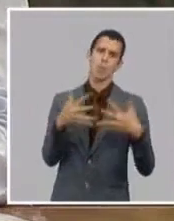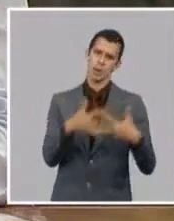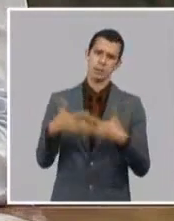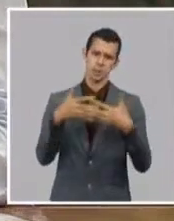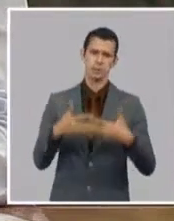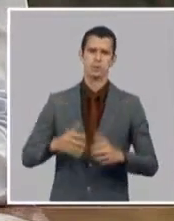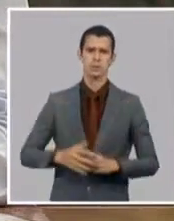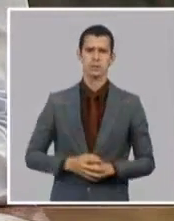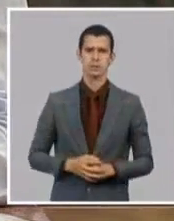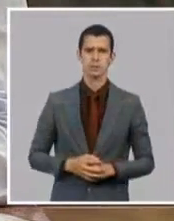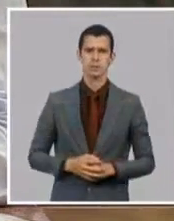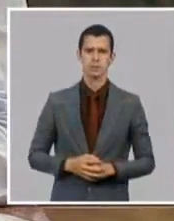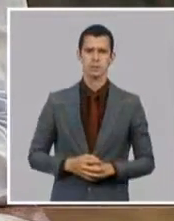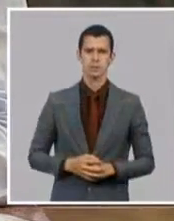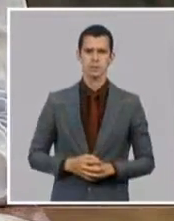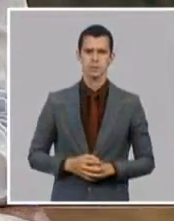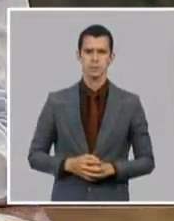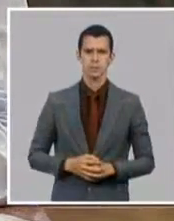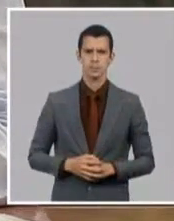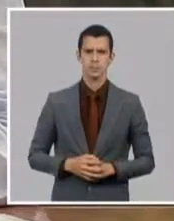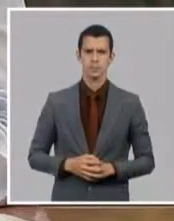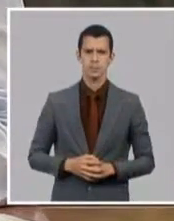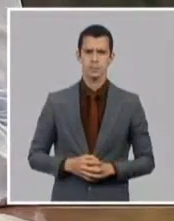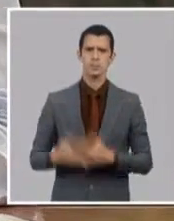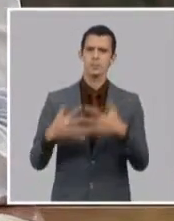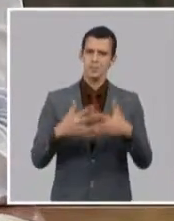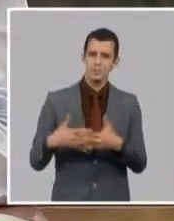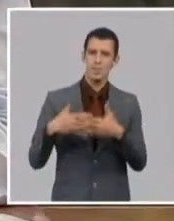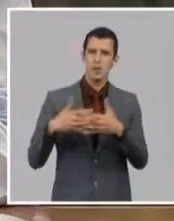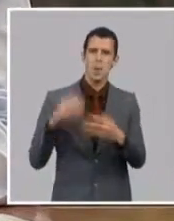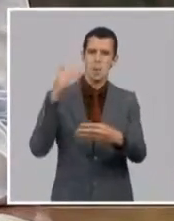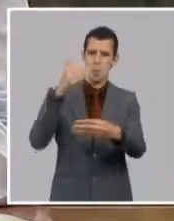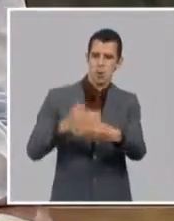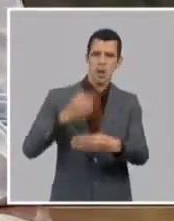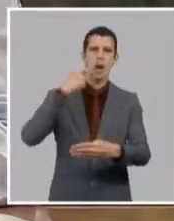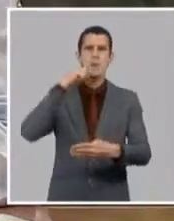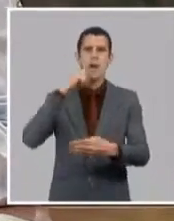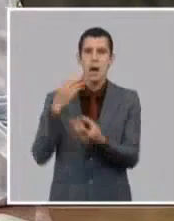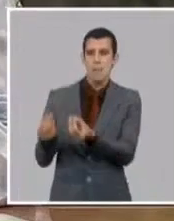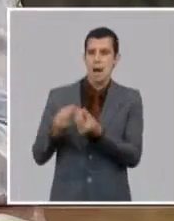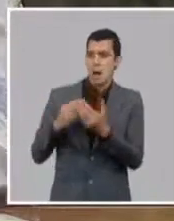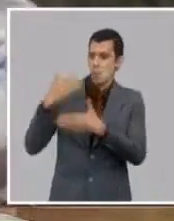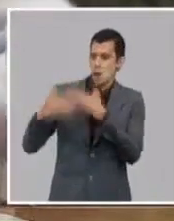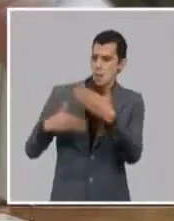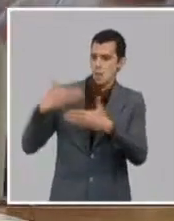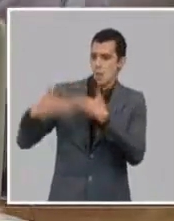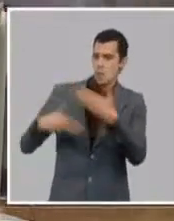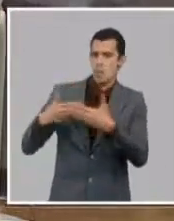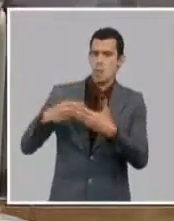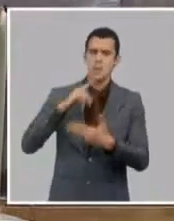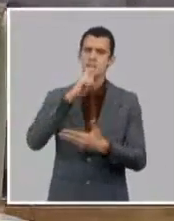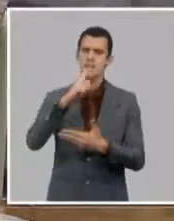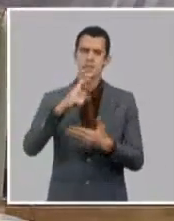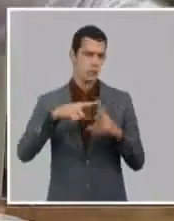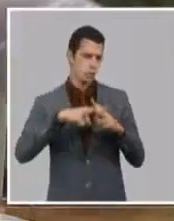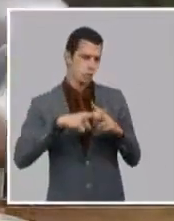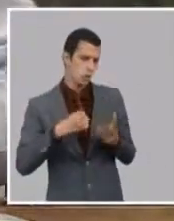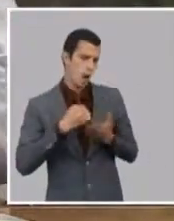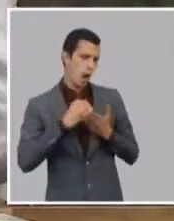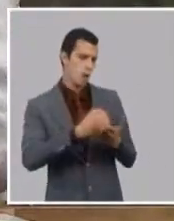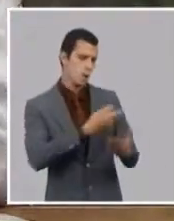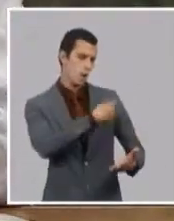Porque todo lo que han levantado de Cuba es totalmente absurdo. Hay una realidad virtual en las redes y hay una realidad